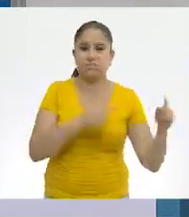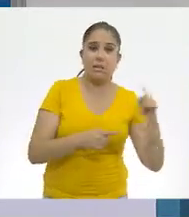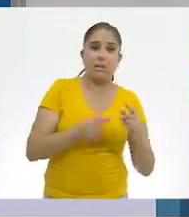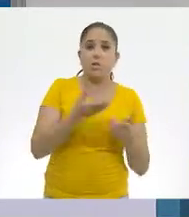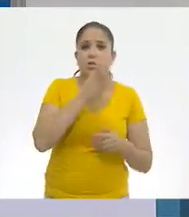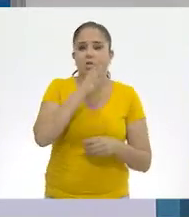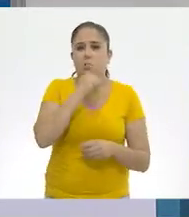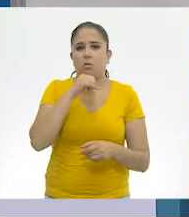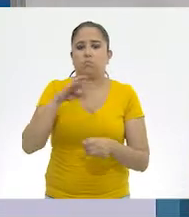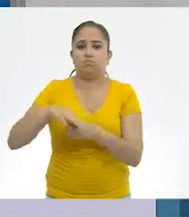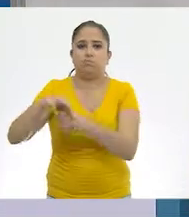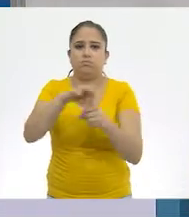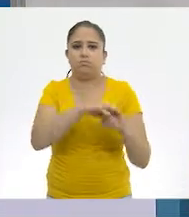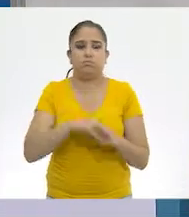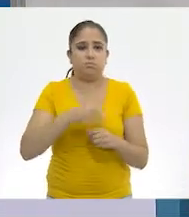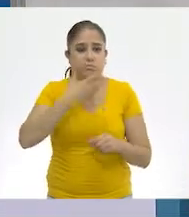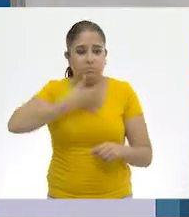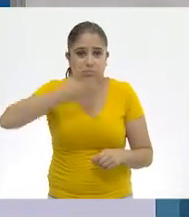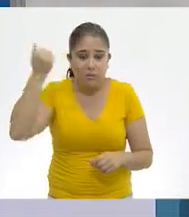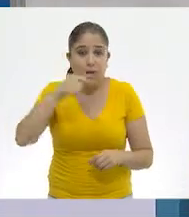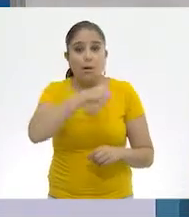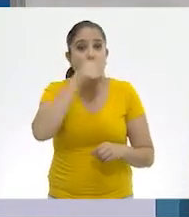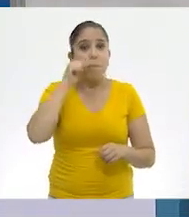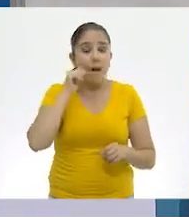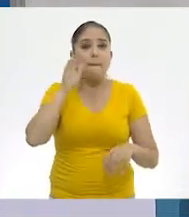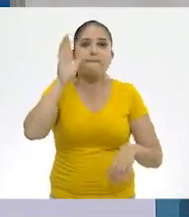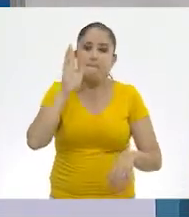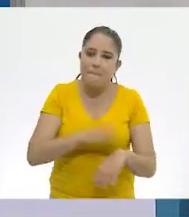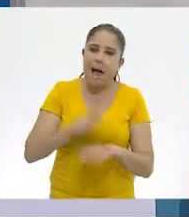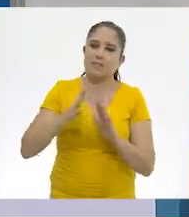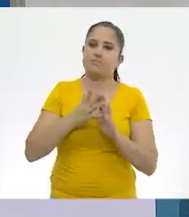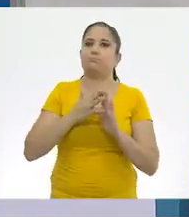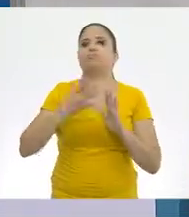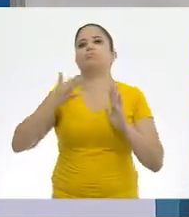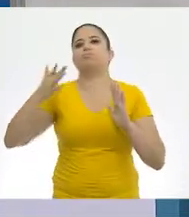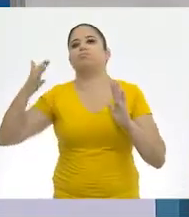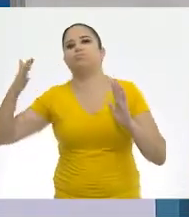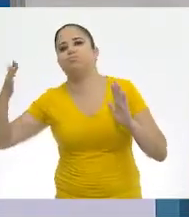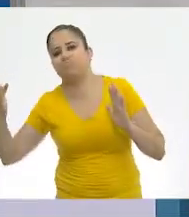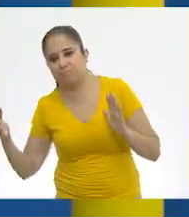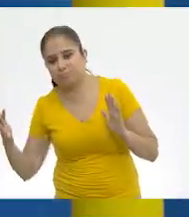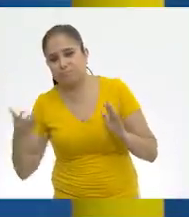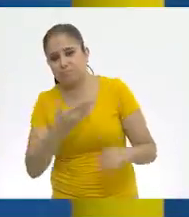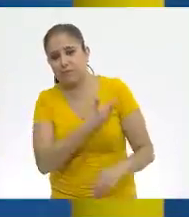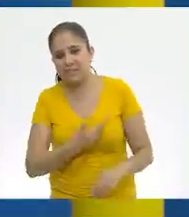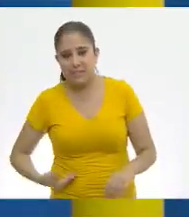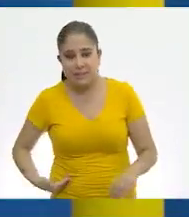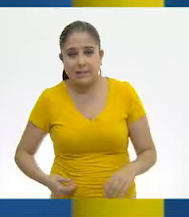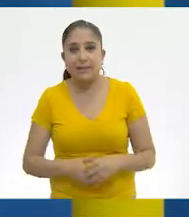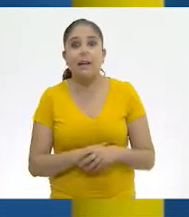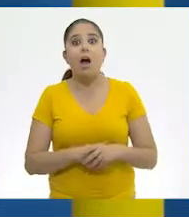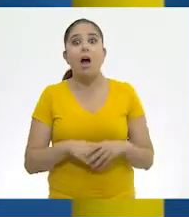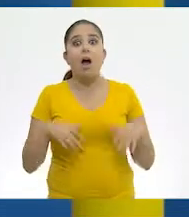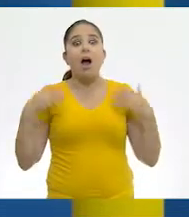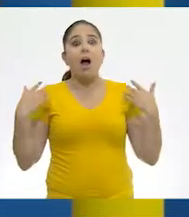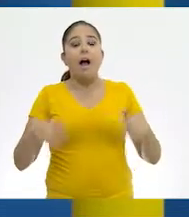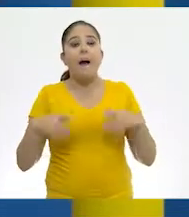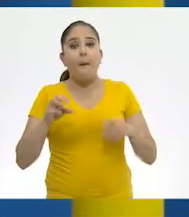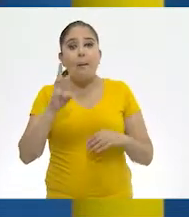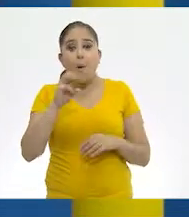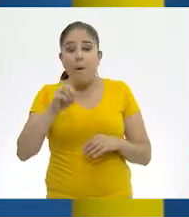hicieran las elecciones y el periodo de Juárez se prolongó. ¡Ay, no! ¡Guau! Y desde entonces